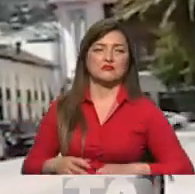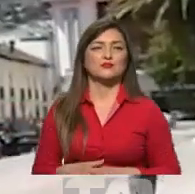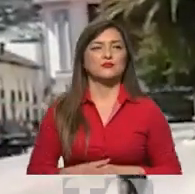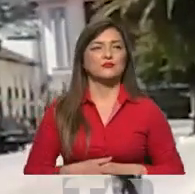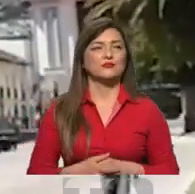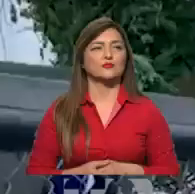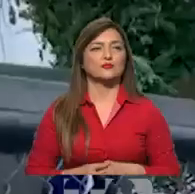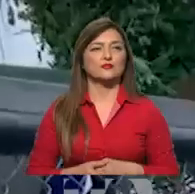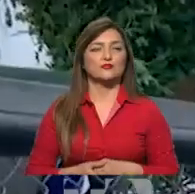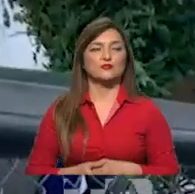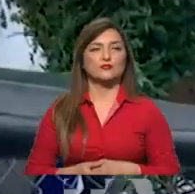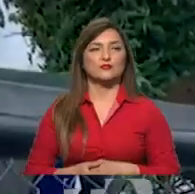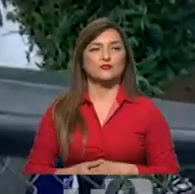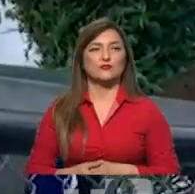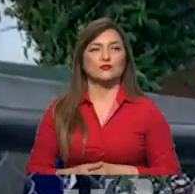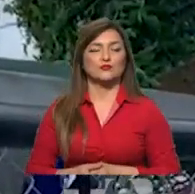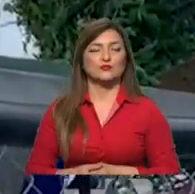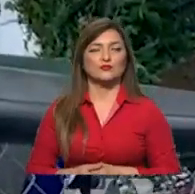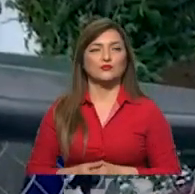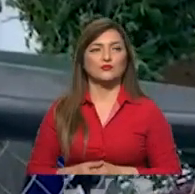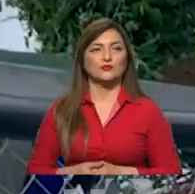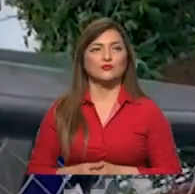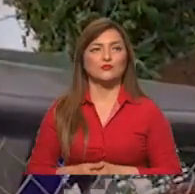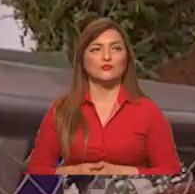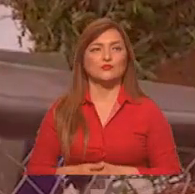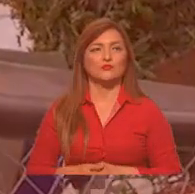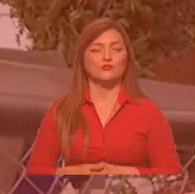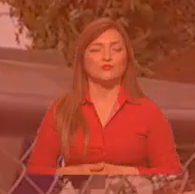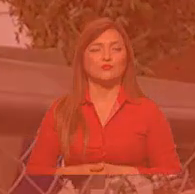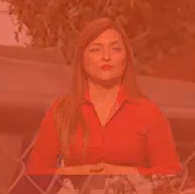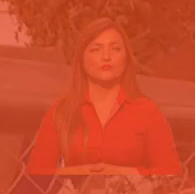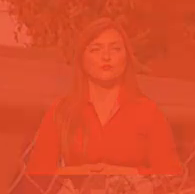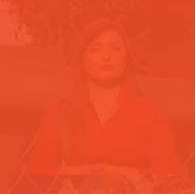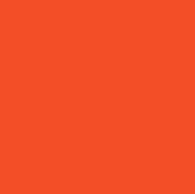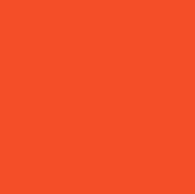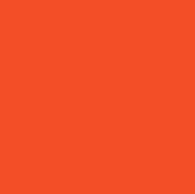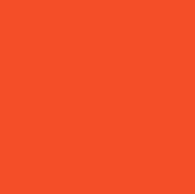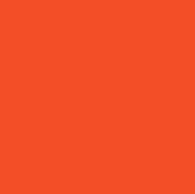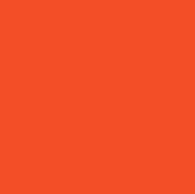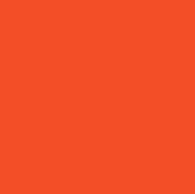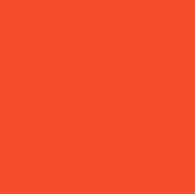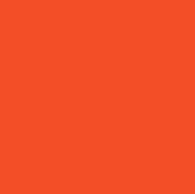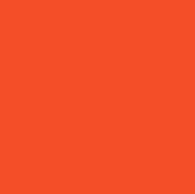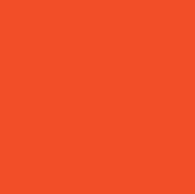ayuntamiento local. En Loja, con cámaras de Mateo Castillo, María del Rocío Coronel, 24 horas.